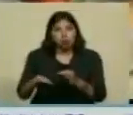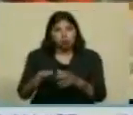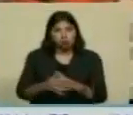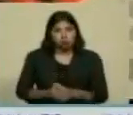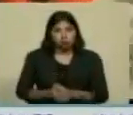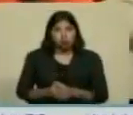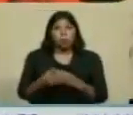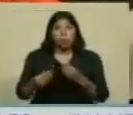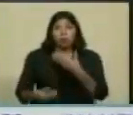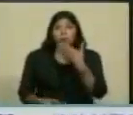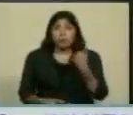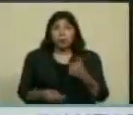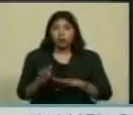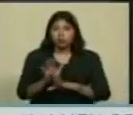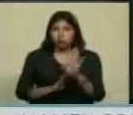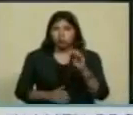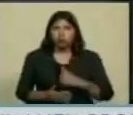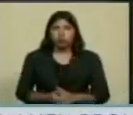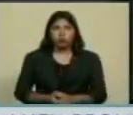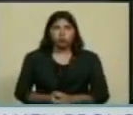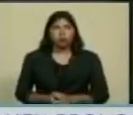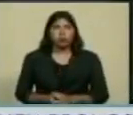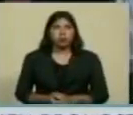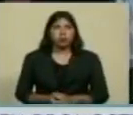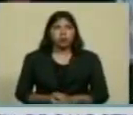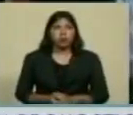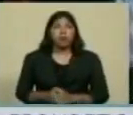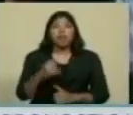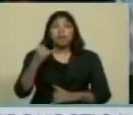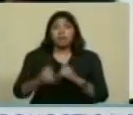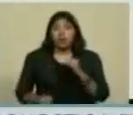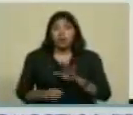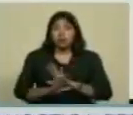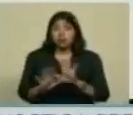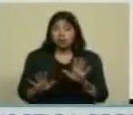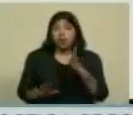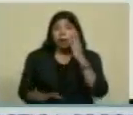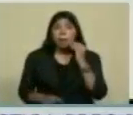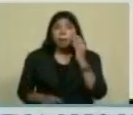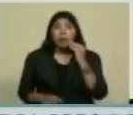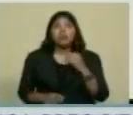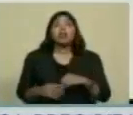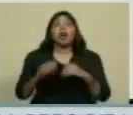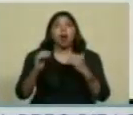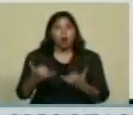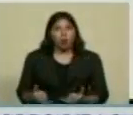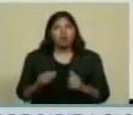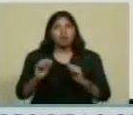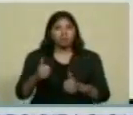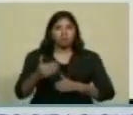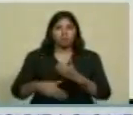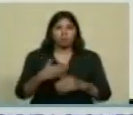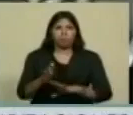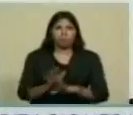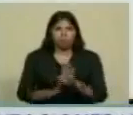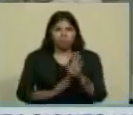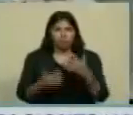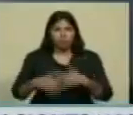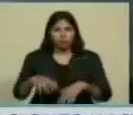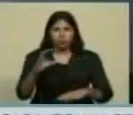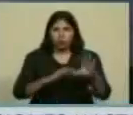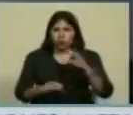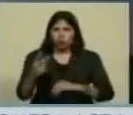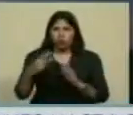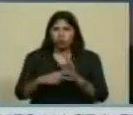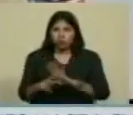la construcción de una nueva plataforma financiera. Luego de esta exitosa experiencia, vuelve la FICTEC 2018. Orientada en el plan de recuperación